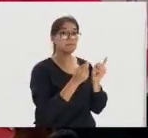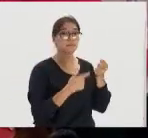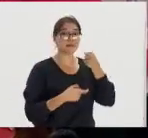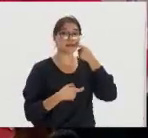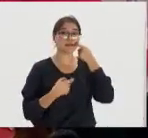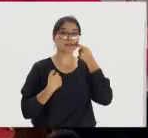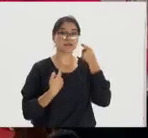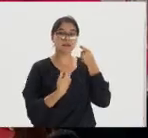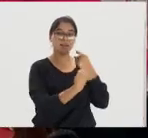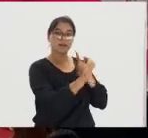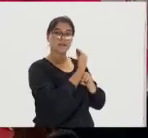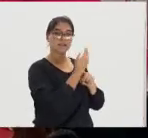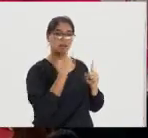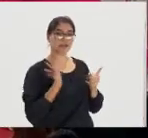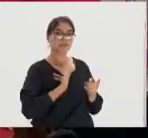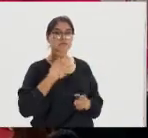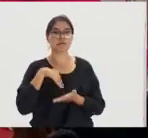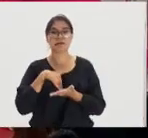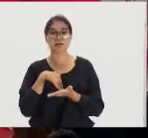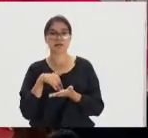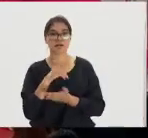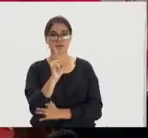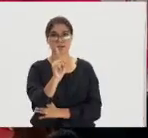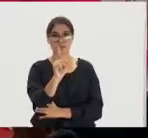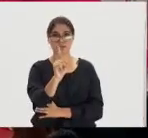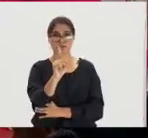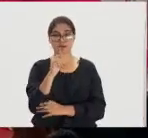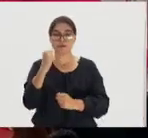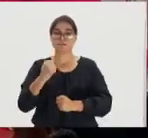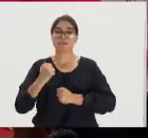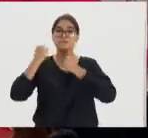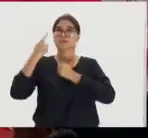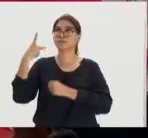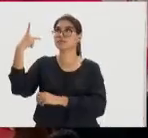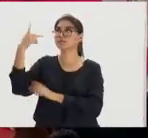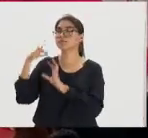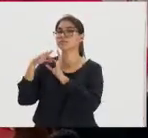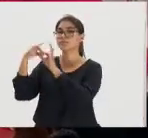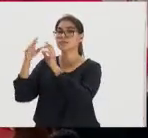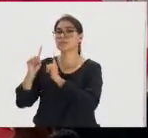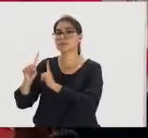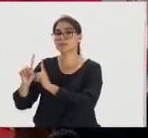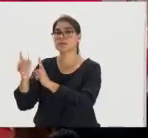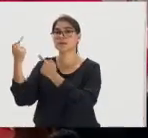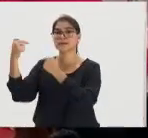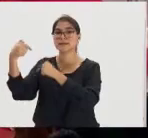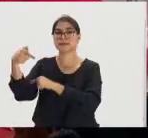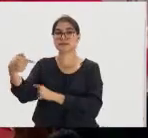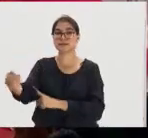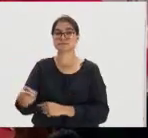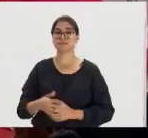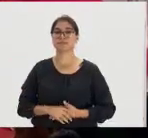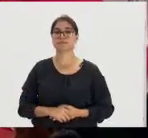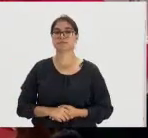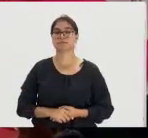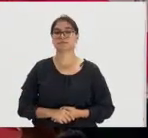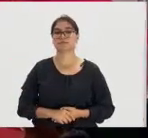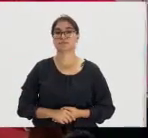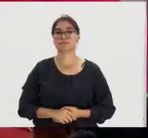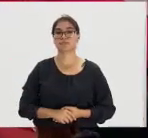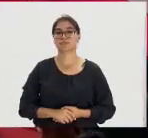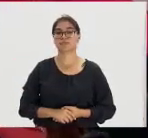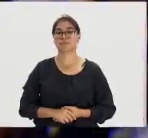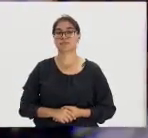enemigo te ofrece. ¿Y para qué, pastor? Para dejar de seguir a Cristo. Mire, hermano, el que te quiere